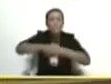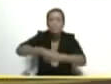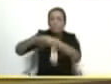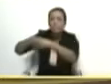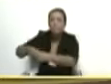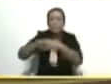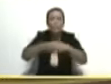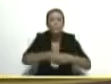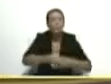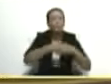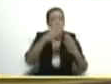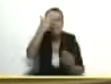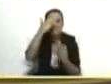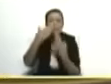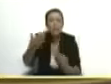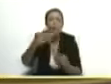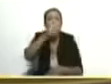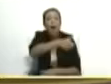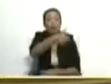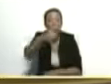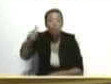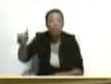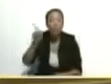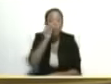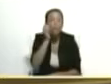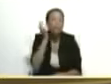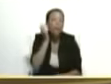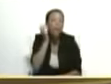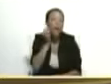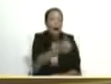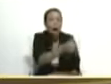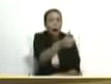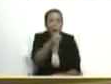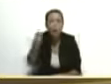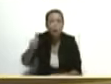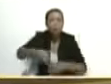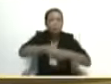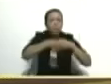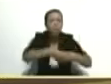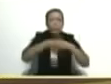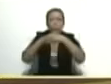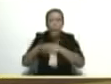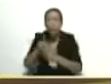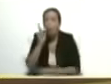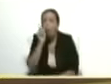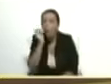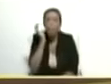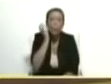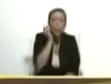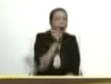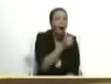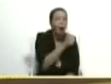ustedes, a cada una de ustedes, unos y unas,